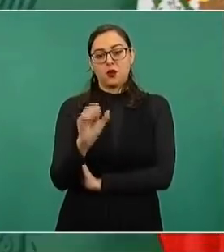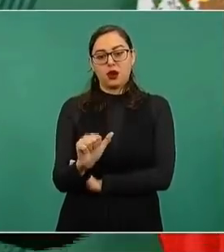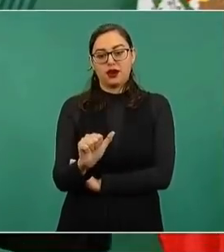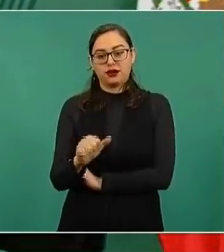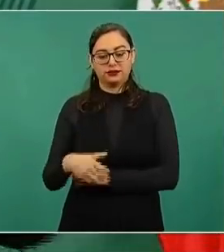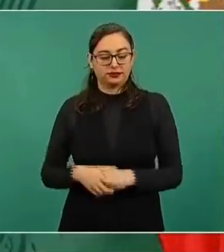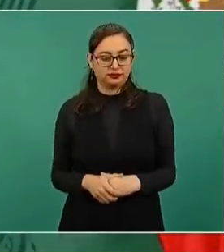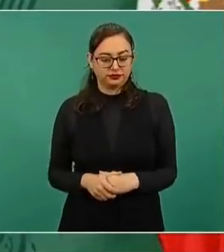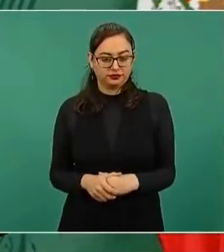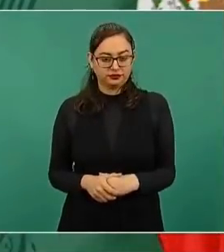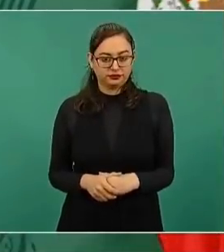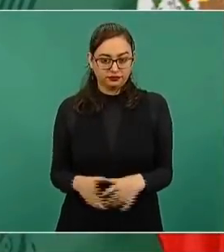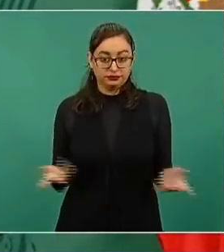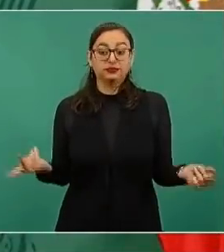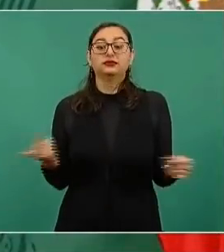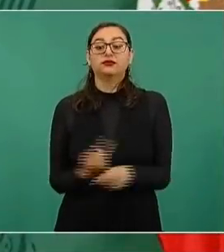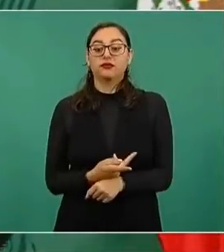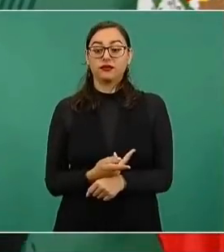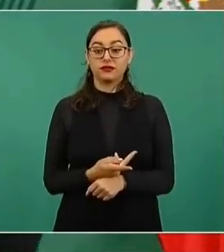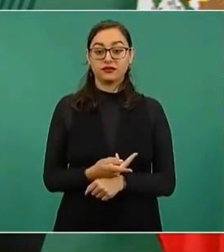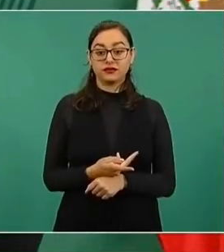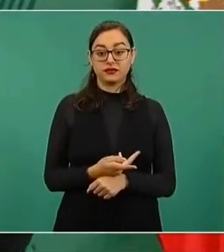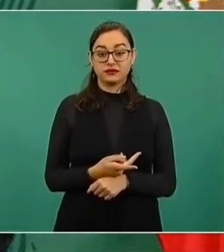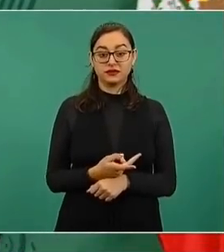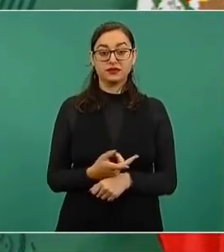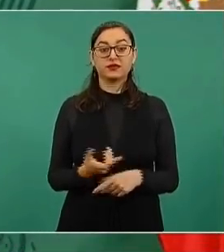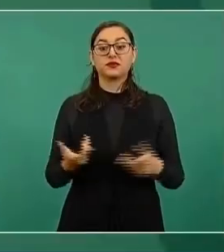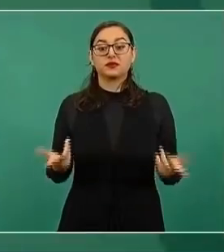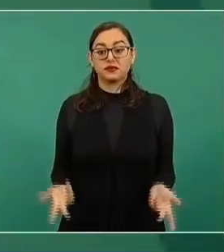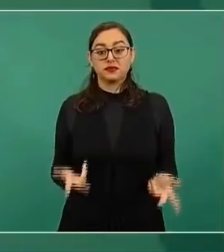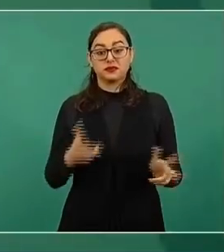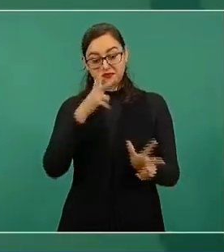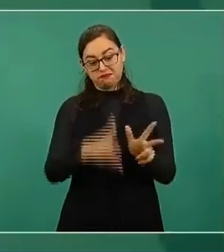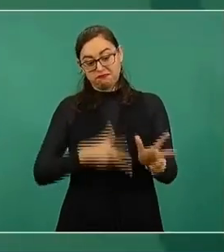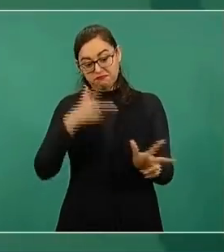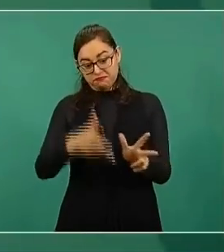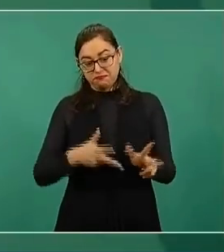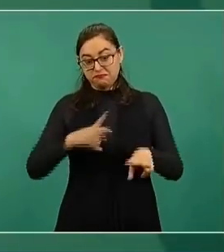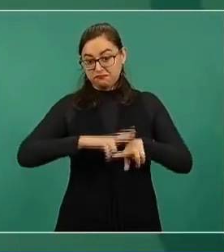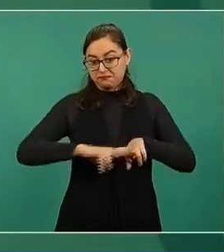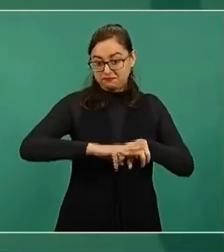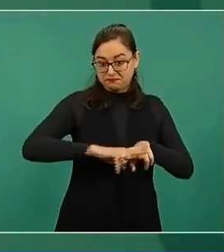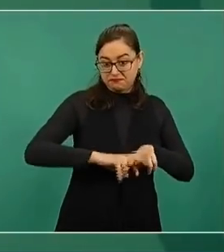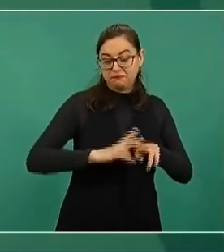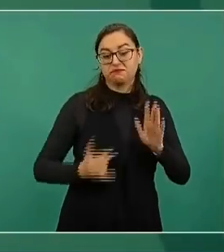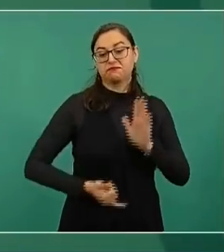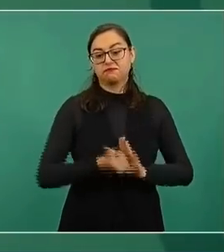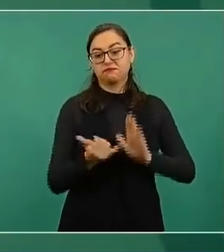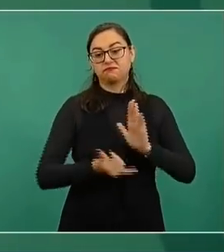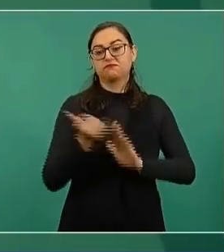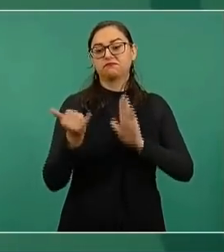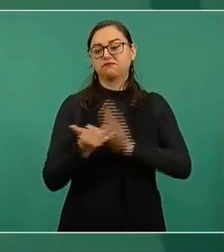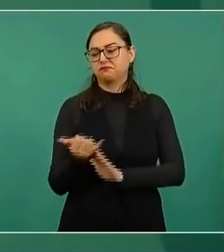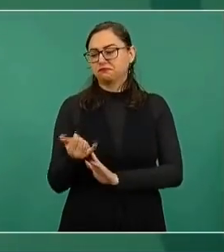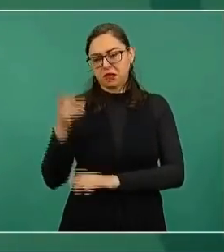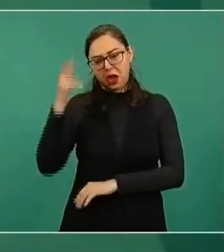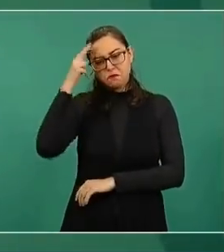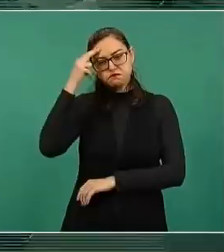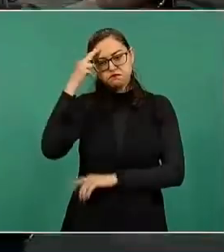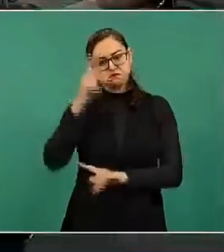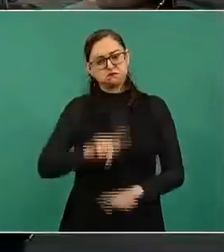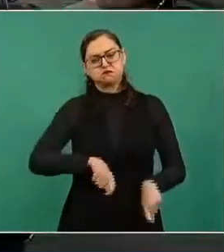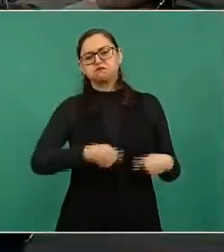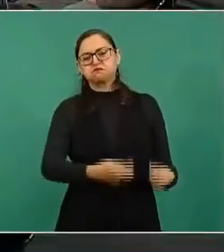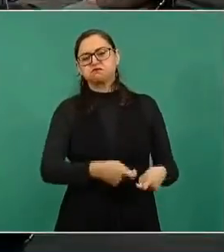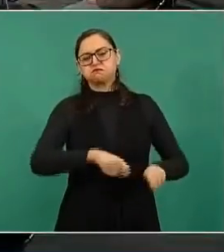Porfirio da concesiones para la construcción de ferrocarriles, les daba una subvención